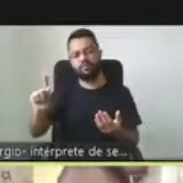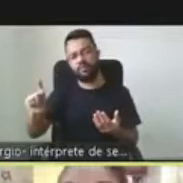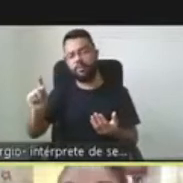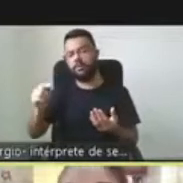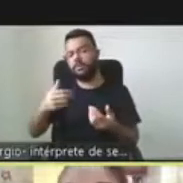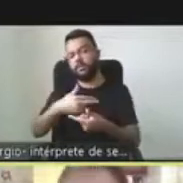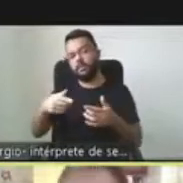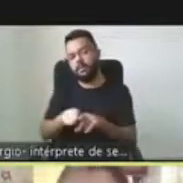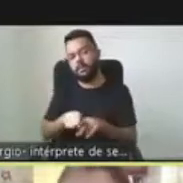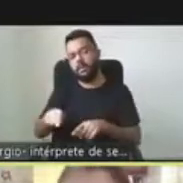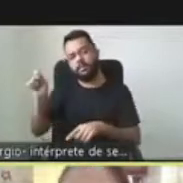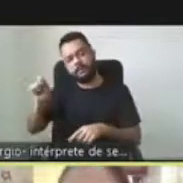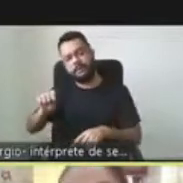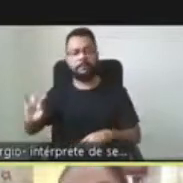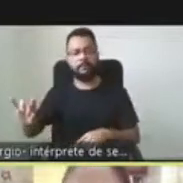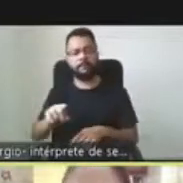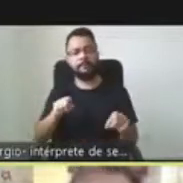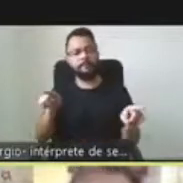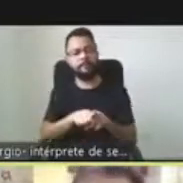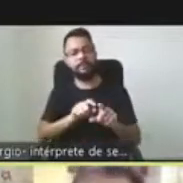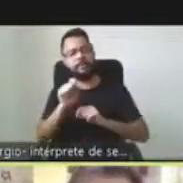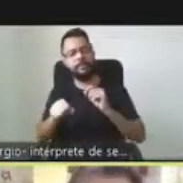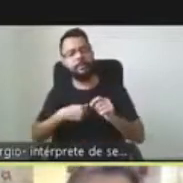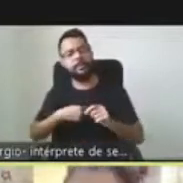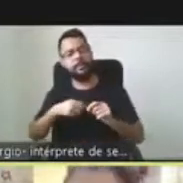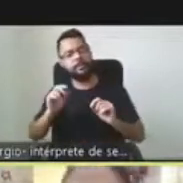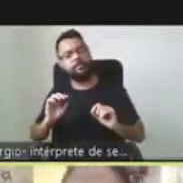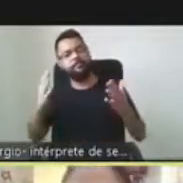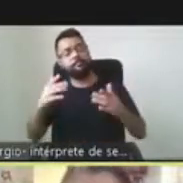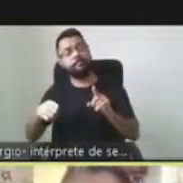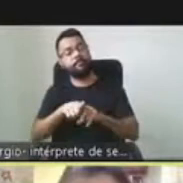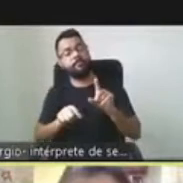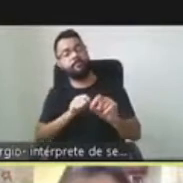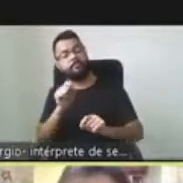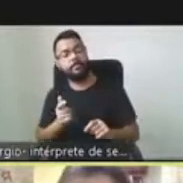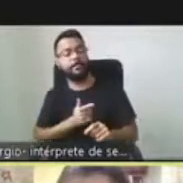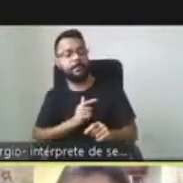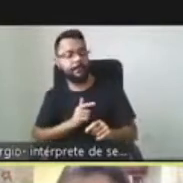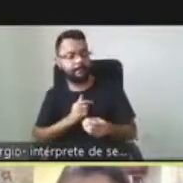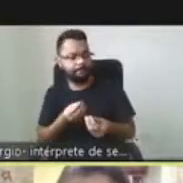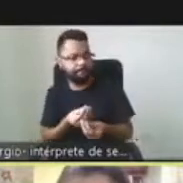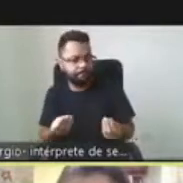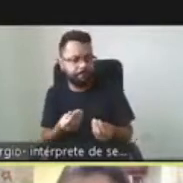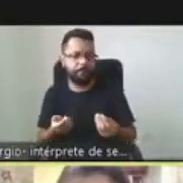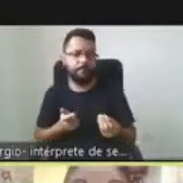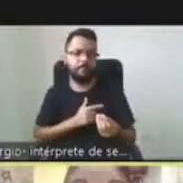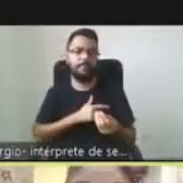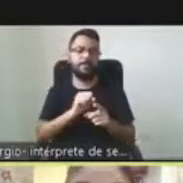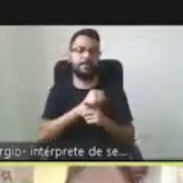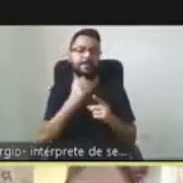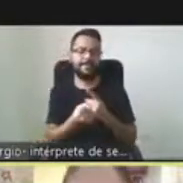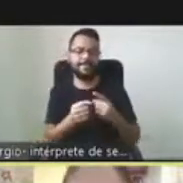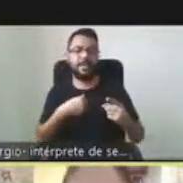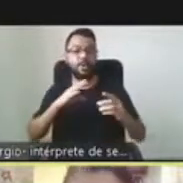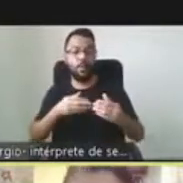apoyo social para modificar esas formas en que funciona la sociedad de manera que se eliminen las barreras que impiden